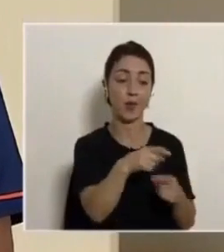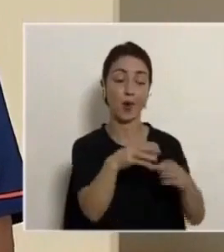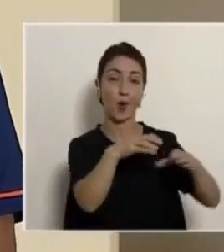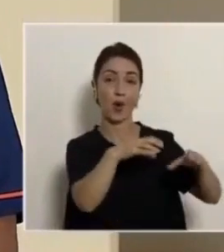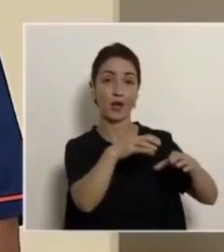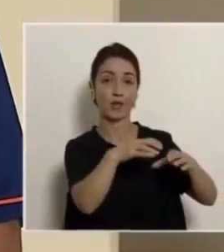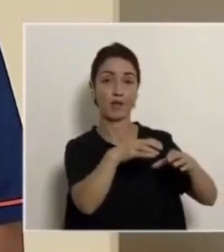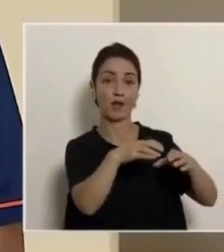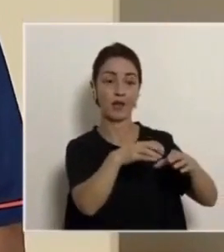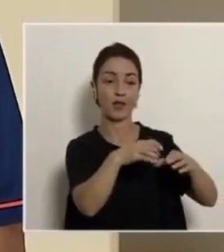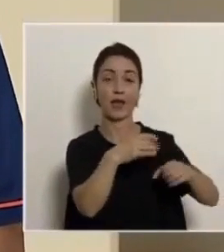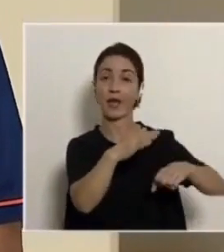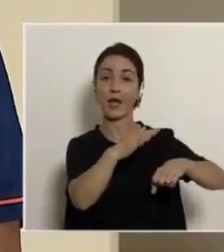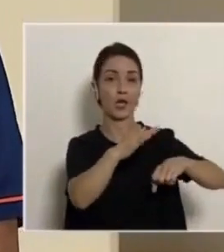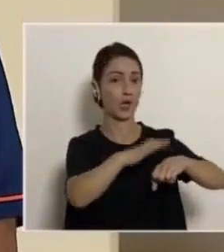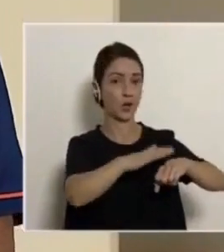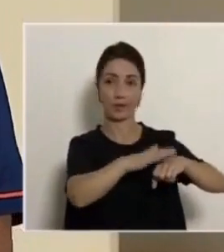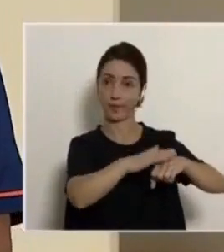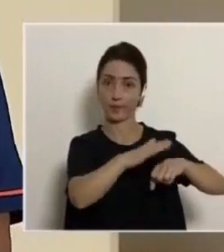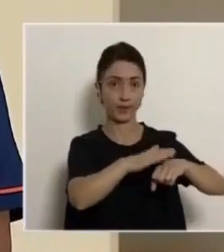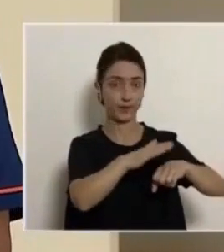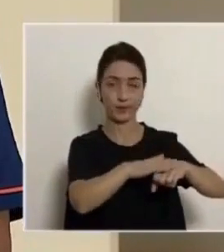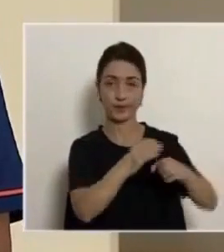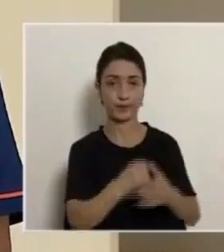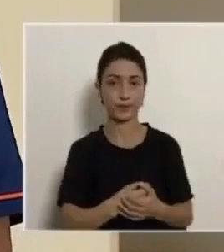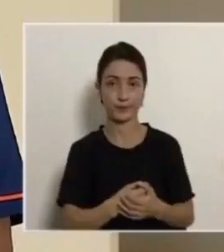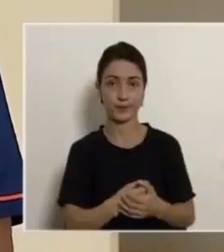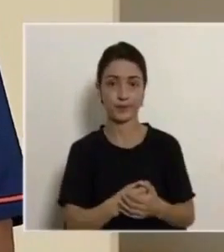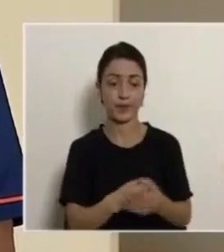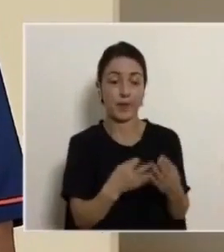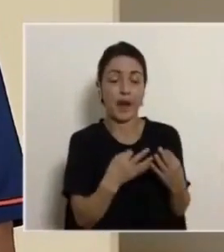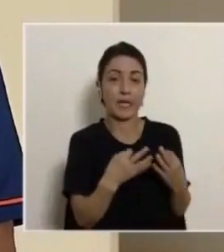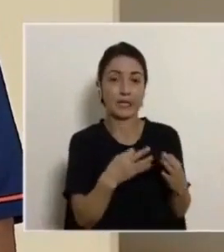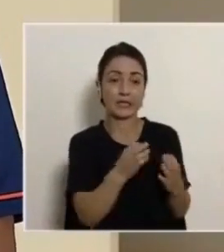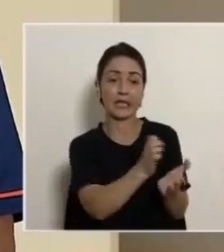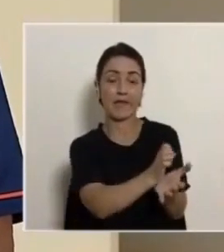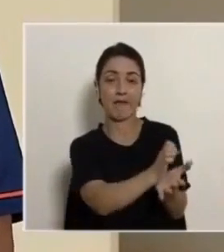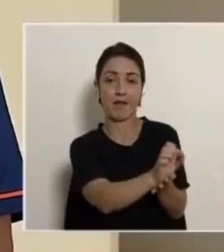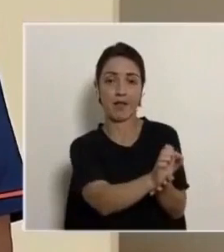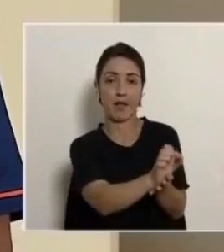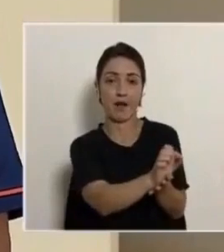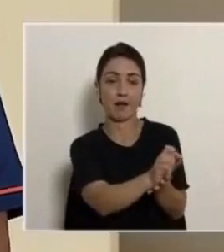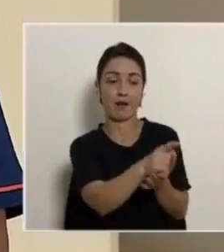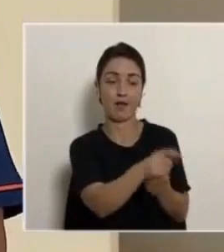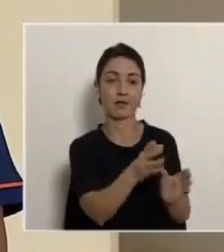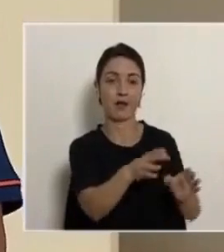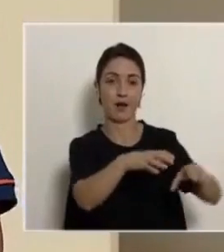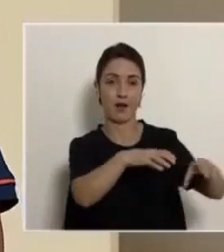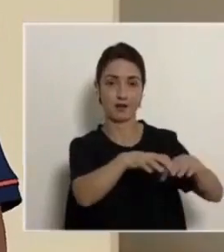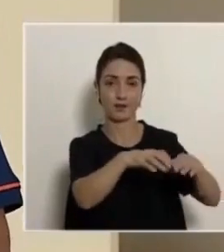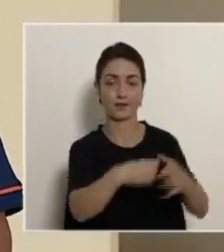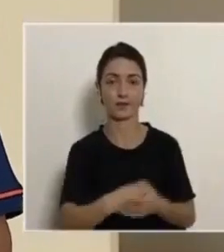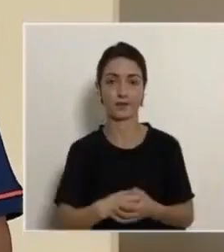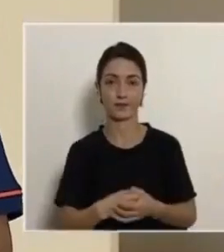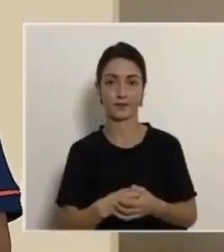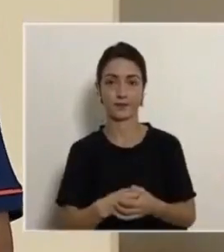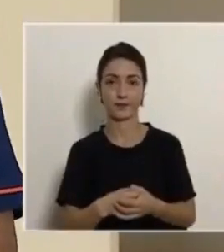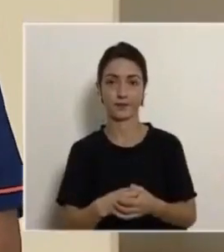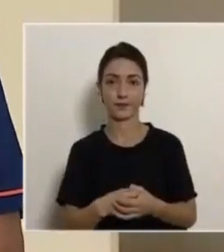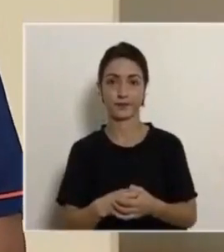actividad que no contaba con los permisos respectivos para tratar de evitar el desarrollo de la misma.